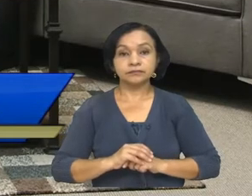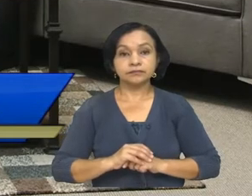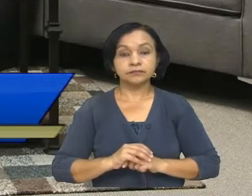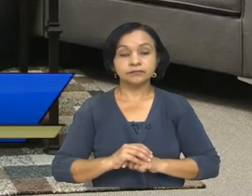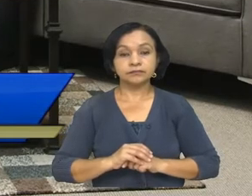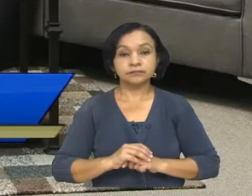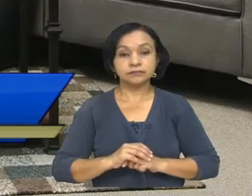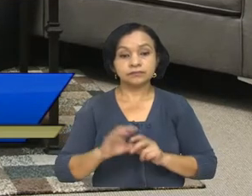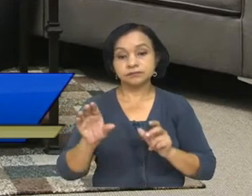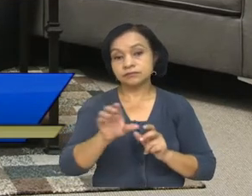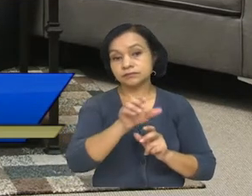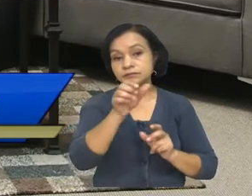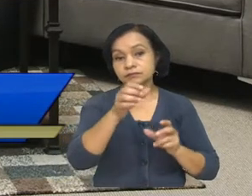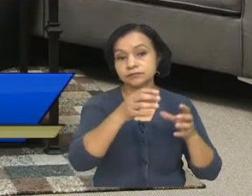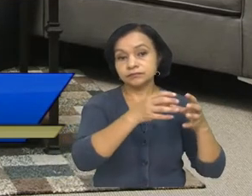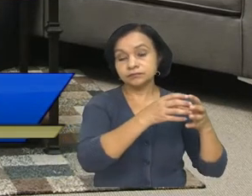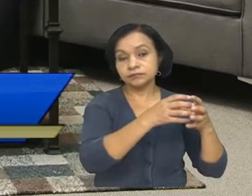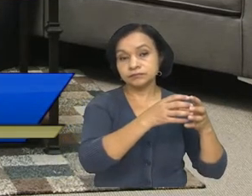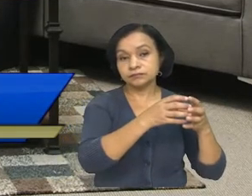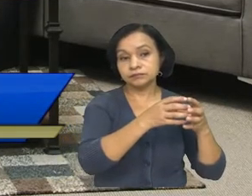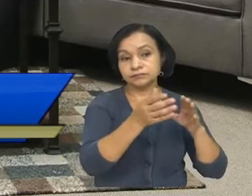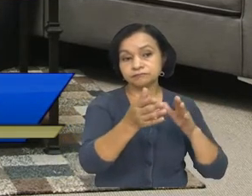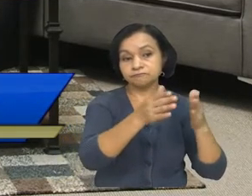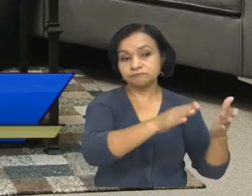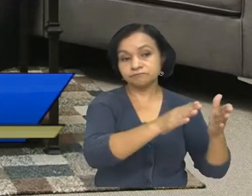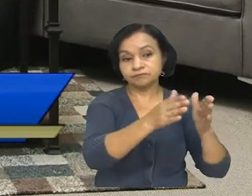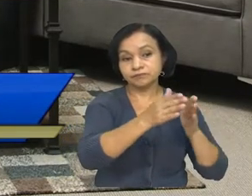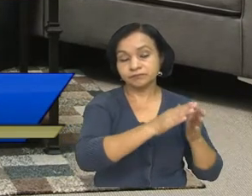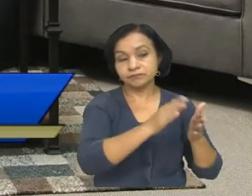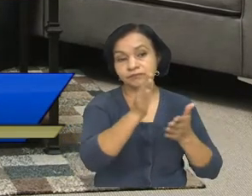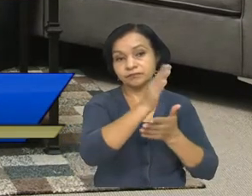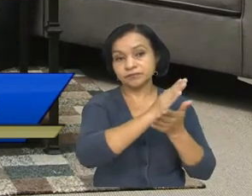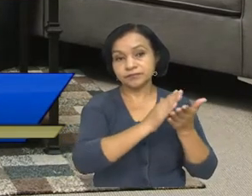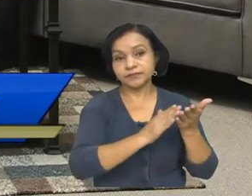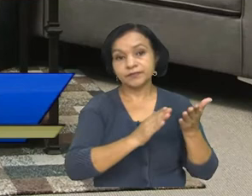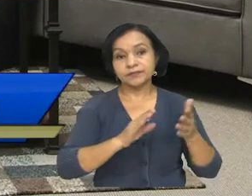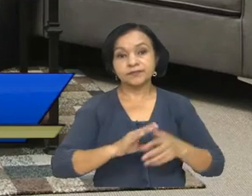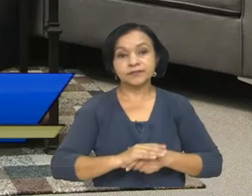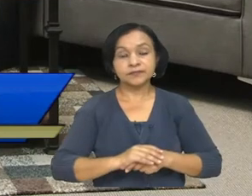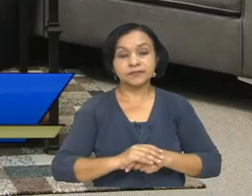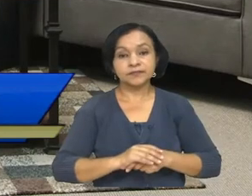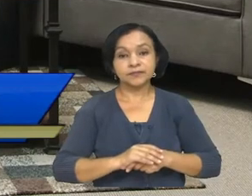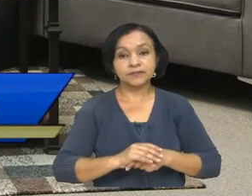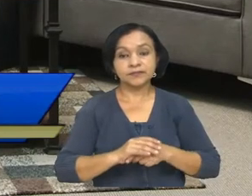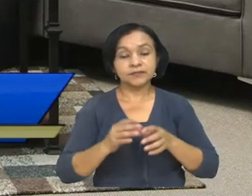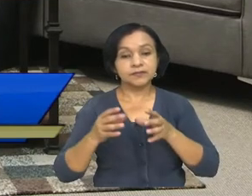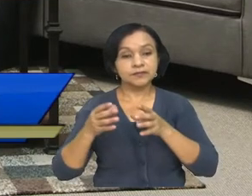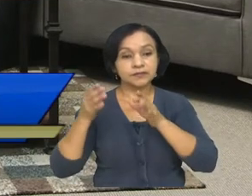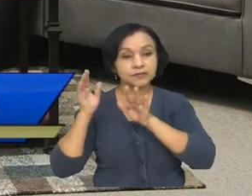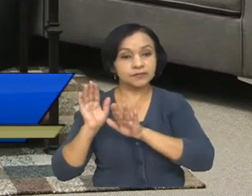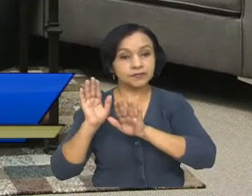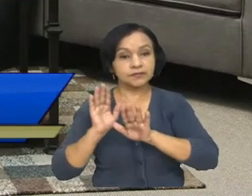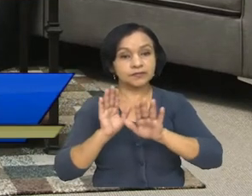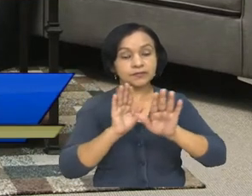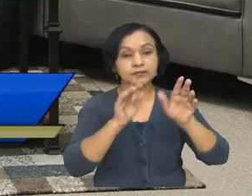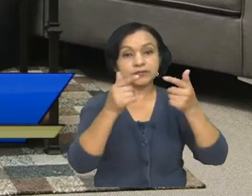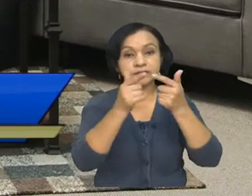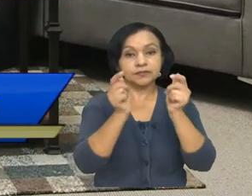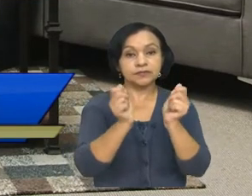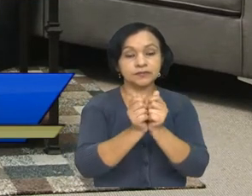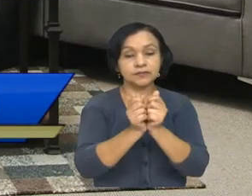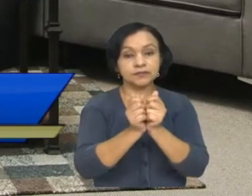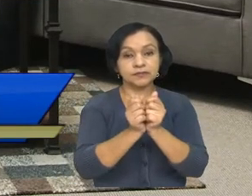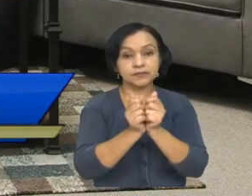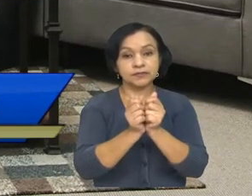Después en otras cosas sí fallecieron algunos, pero en el repliegue del grupo de así de Villa